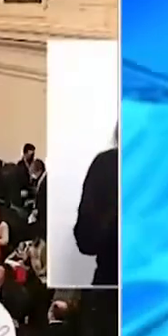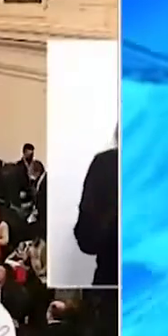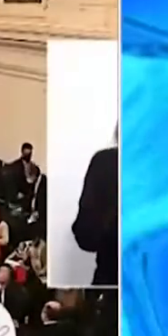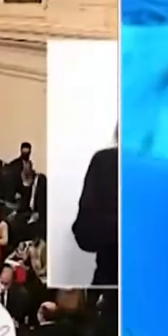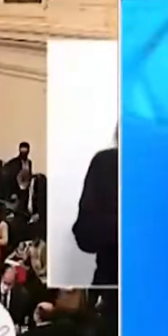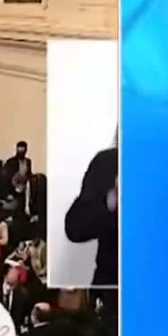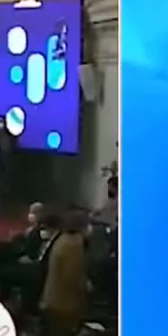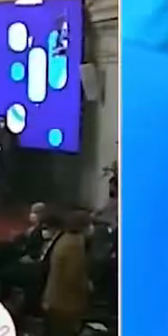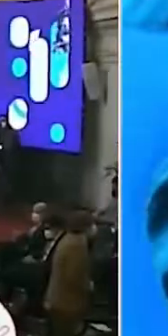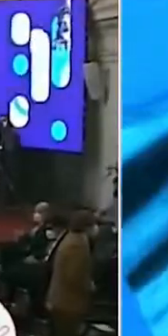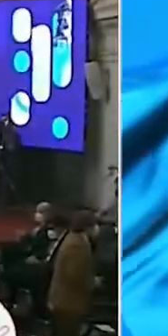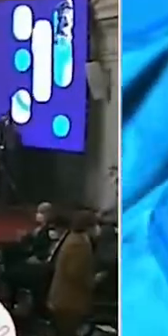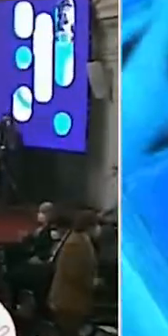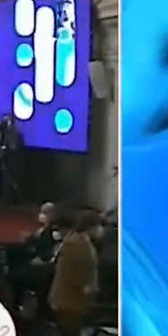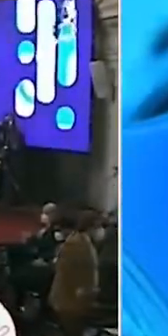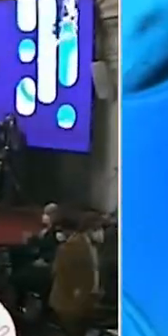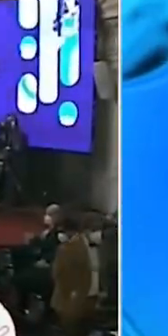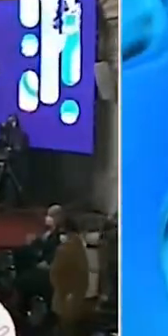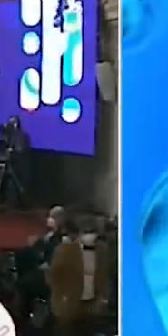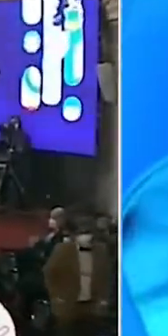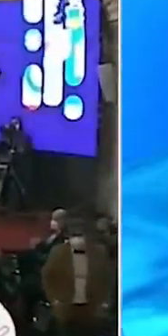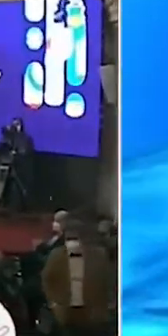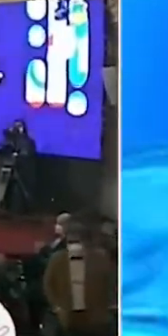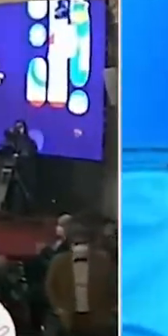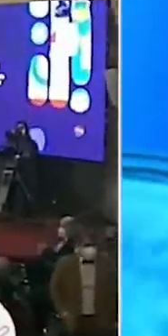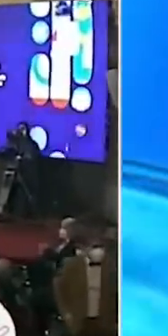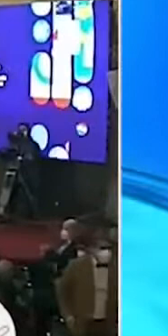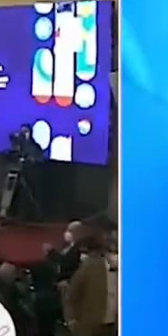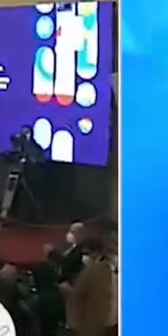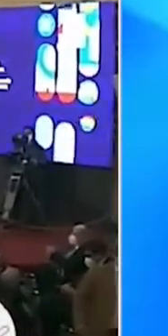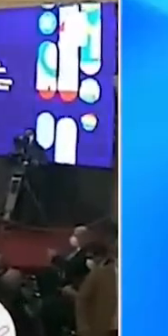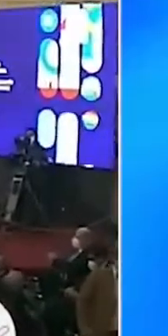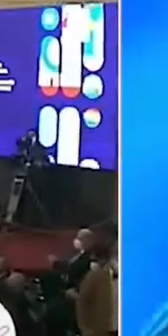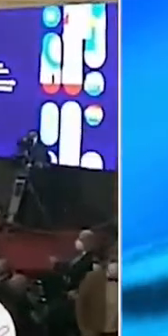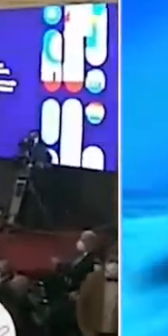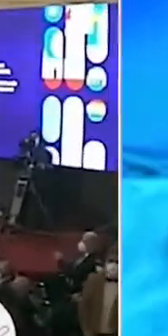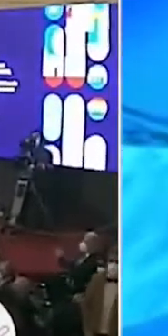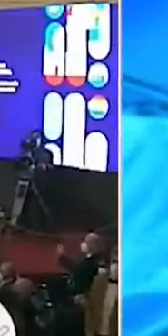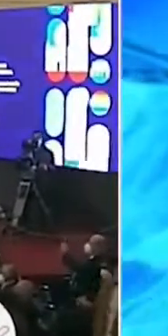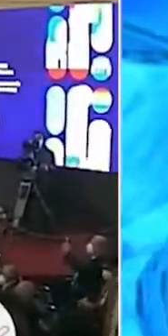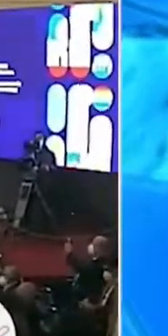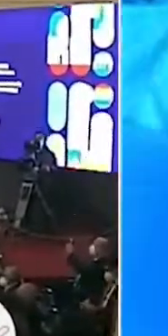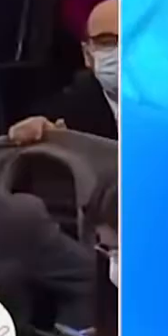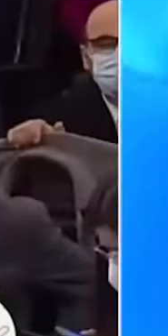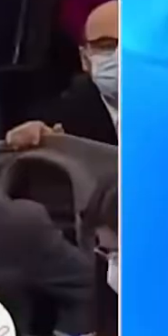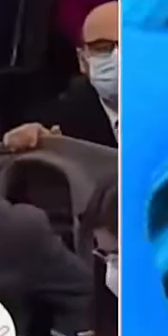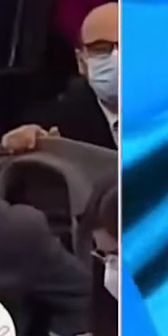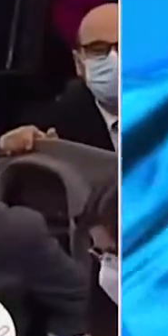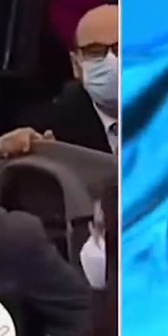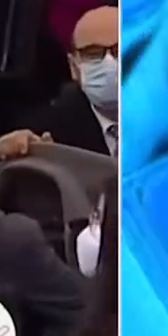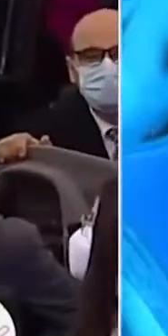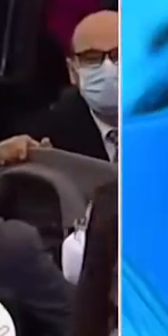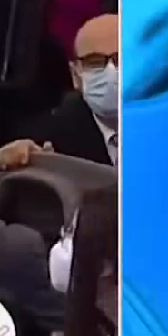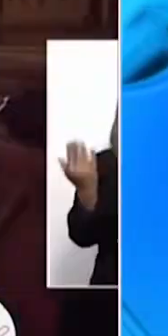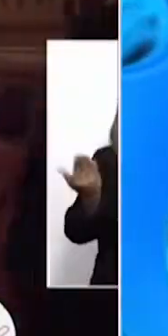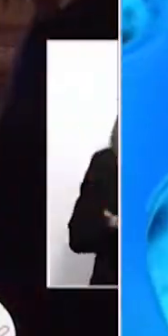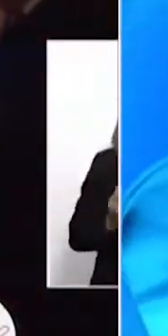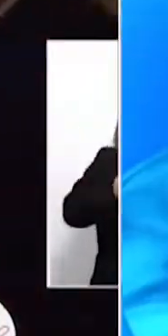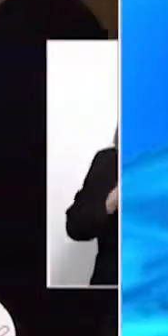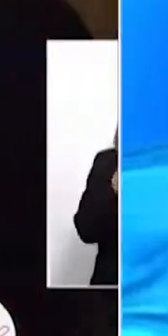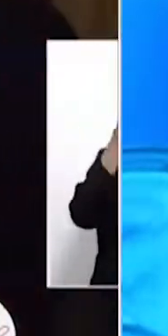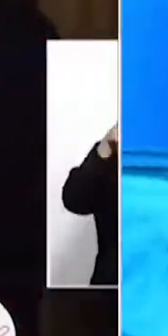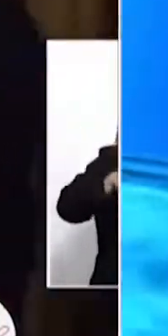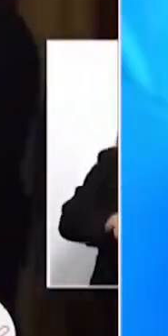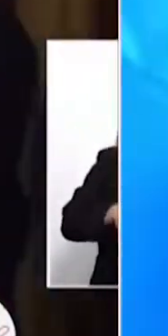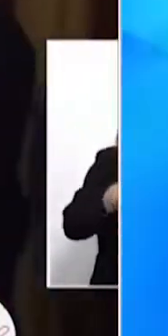tenga, nadie le va a quitar nada. Está garantizado el derecho a la propiedad en la vivienda, en sus fondos de pensiones y en todas aquellas cosas que con tanto esfuerzo usted